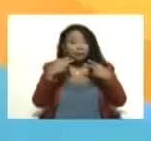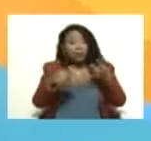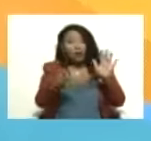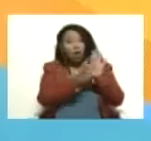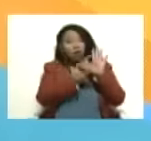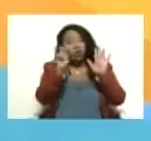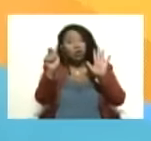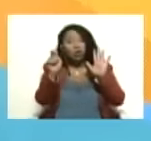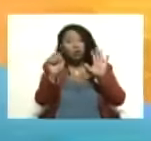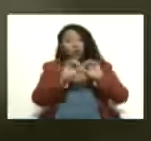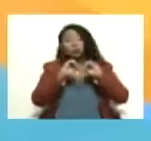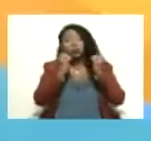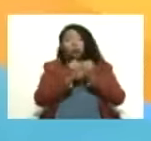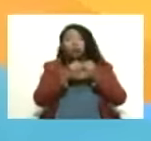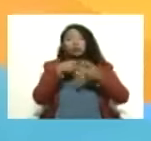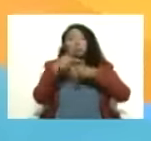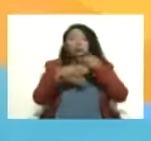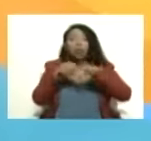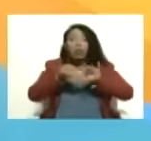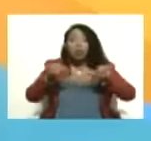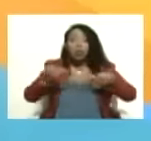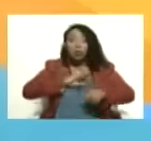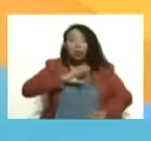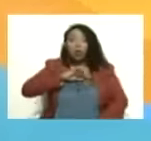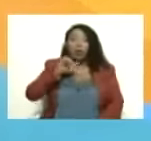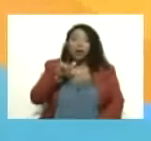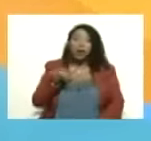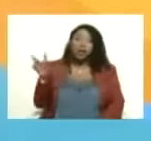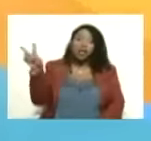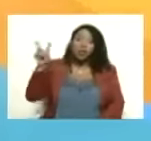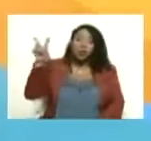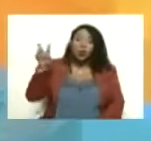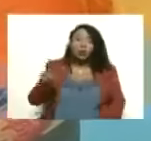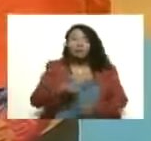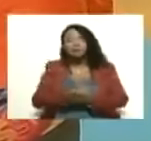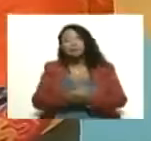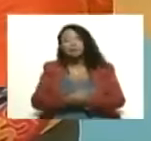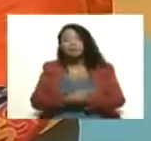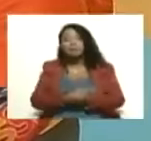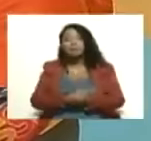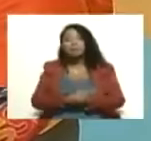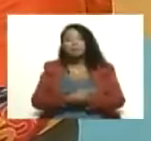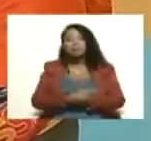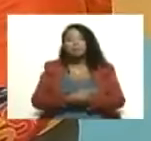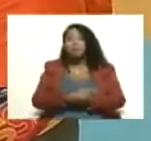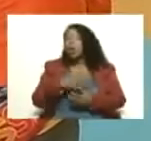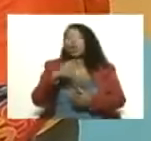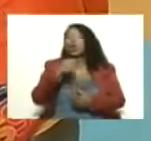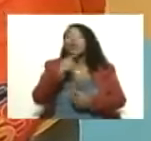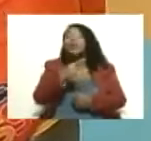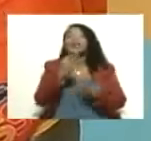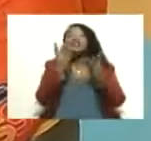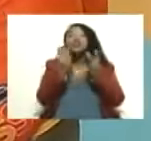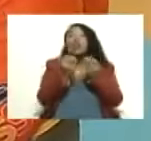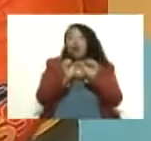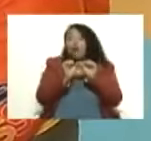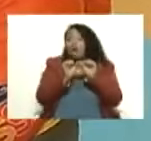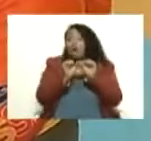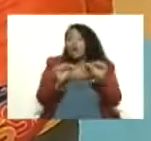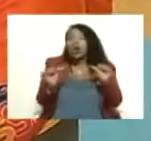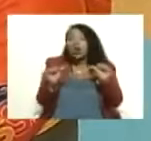organización político territorial de de la de la República no se señala un número fijo